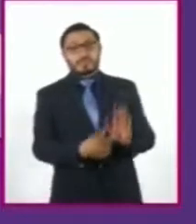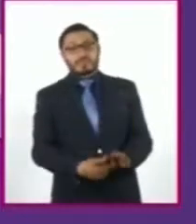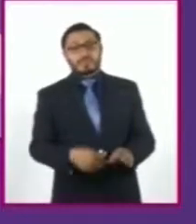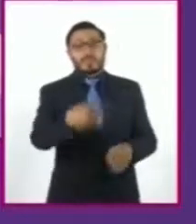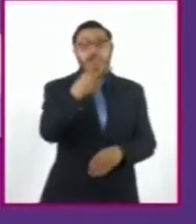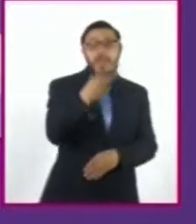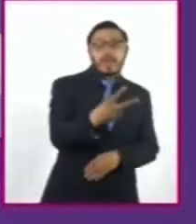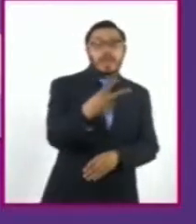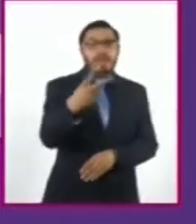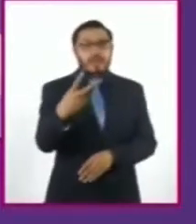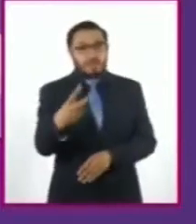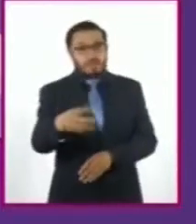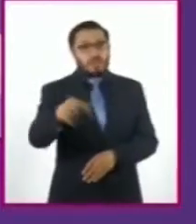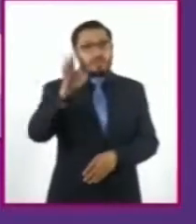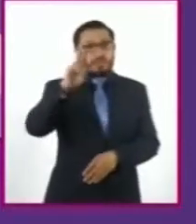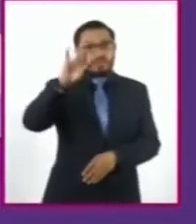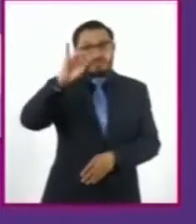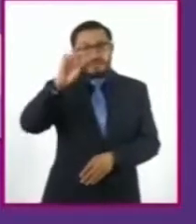Fridas.